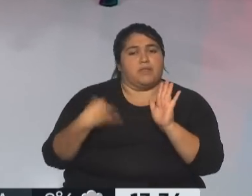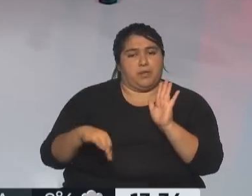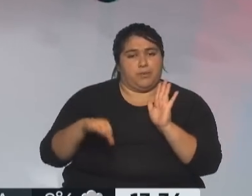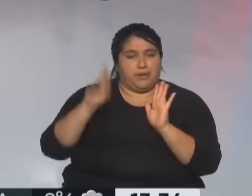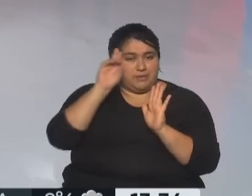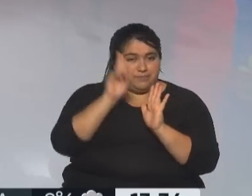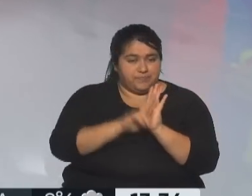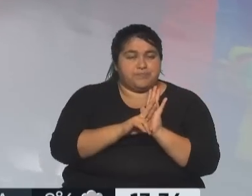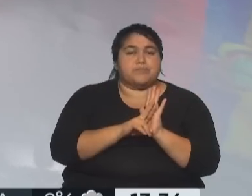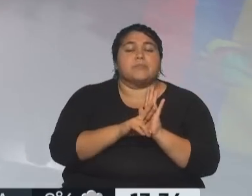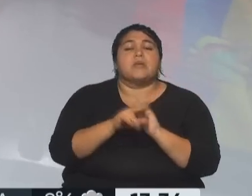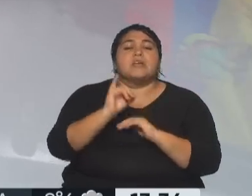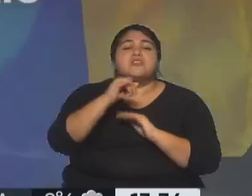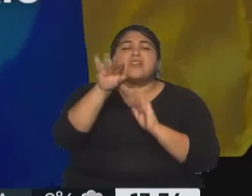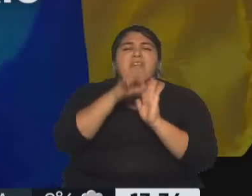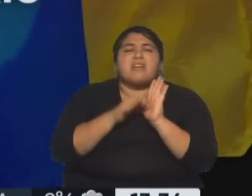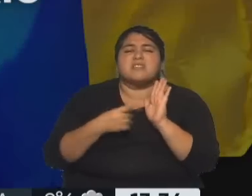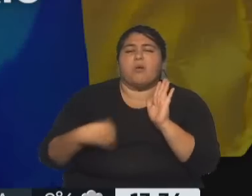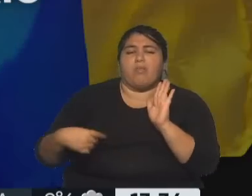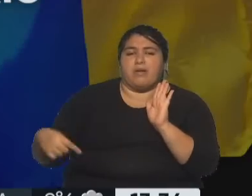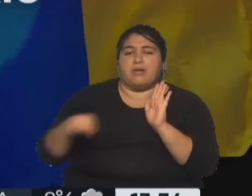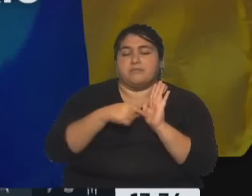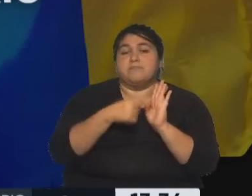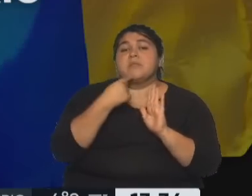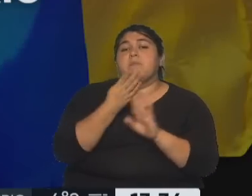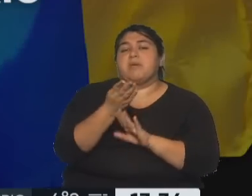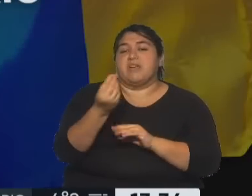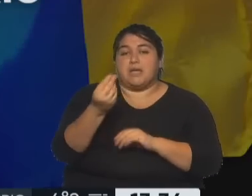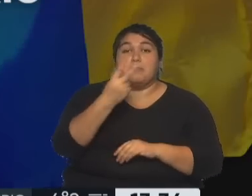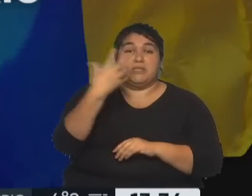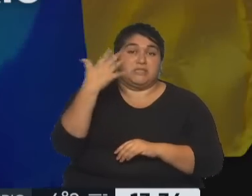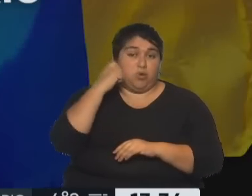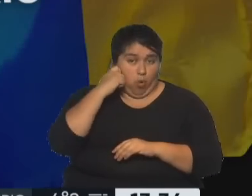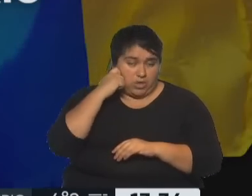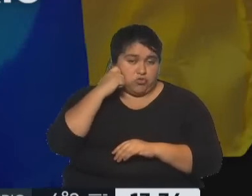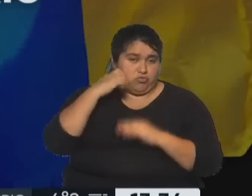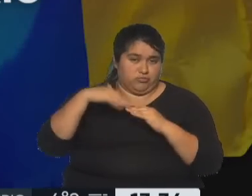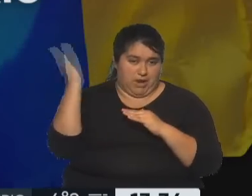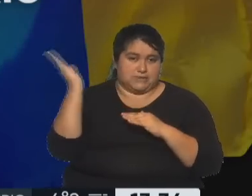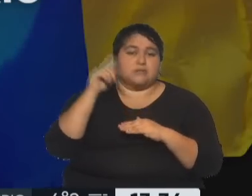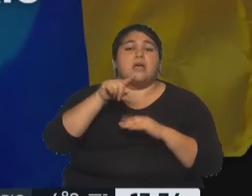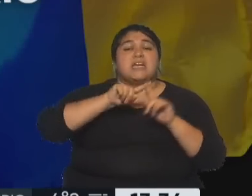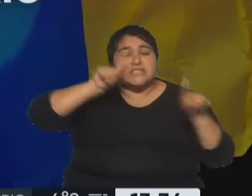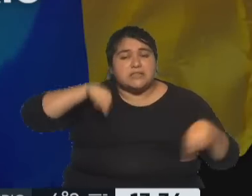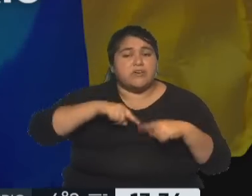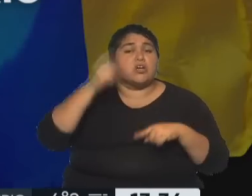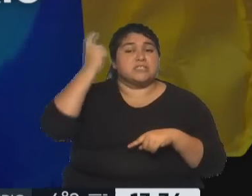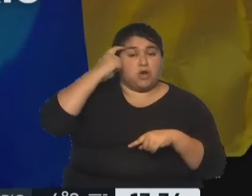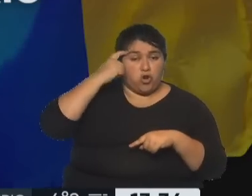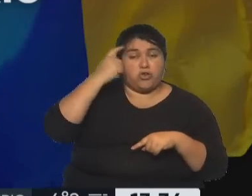ver, punto por punto, ¿cuáles son estos requisitos? Aquí están. Tener al menos 25 años de edad, certificado